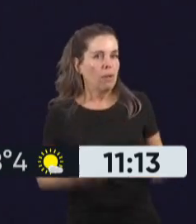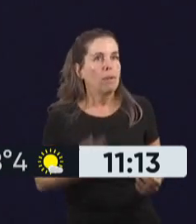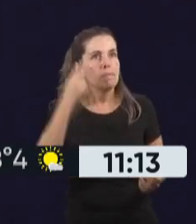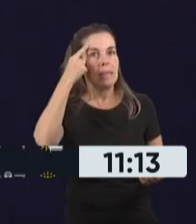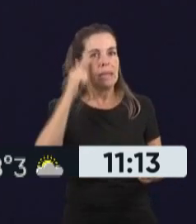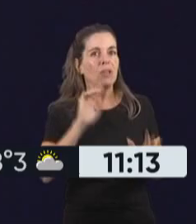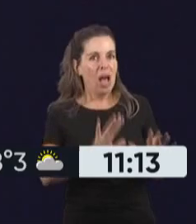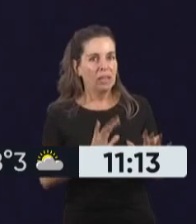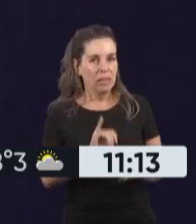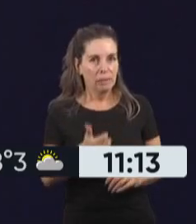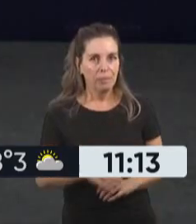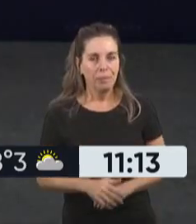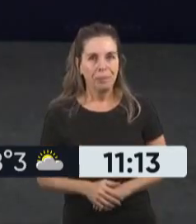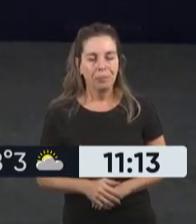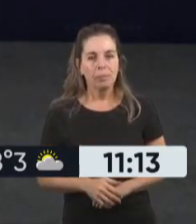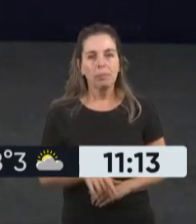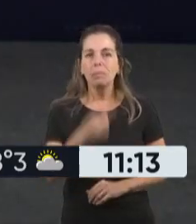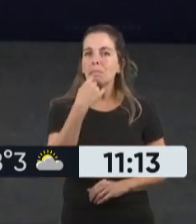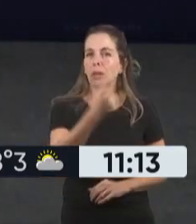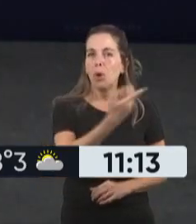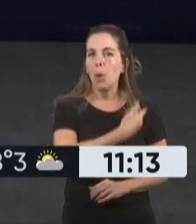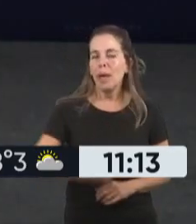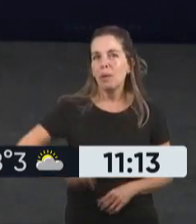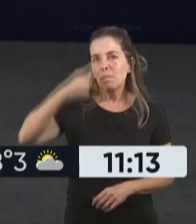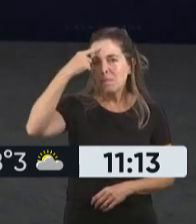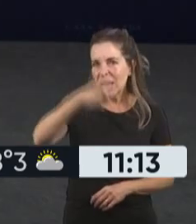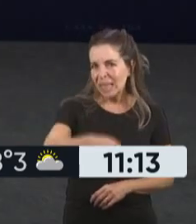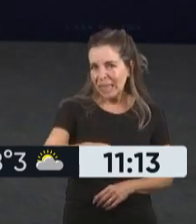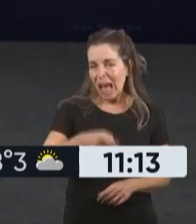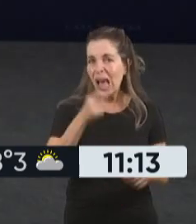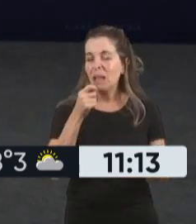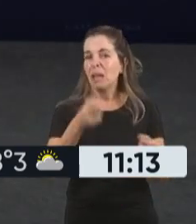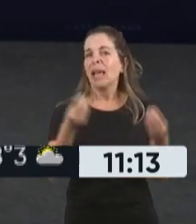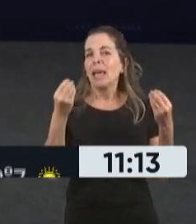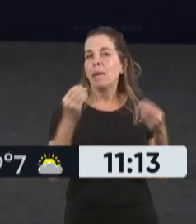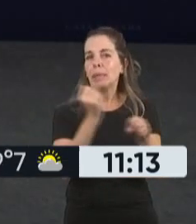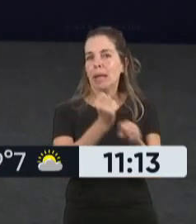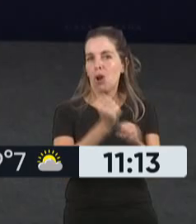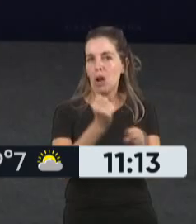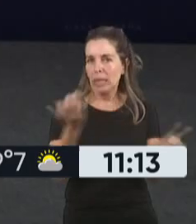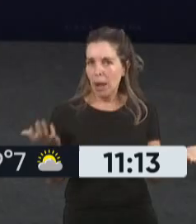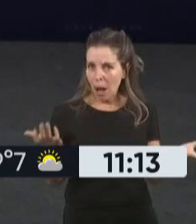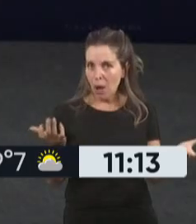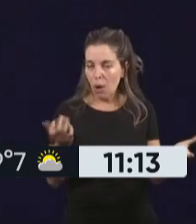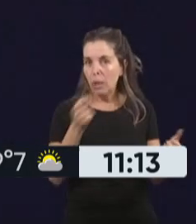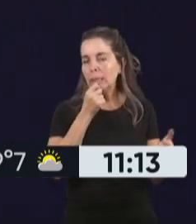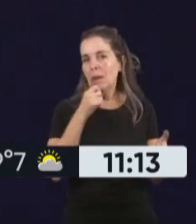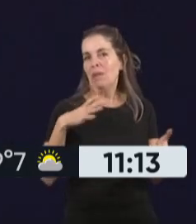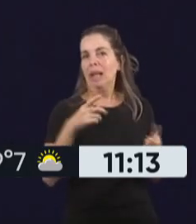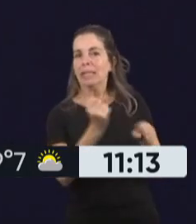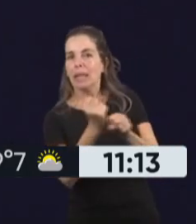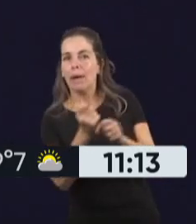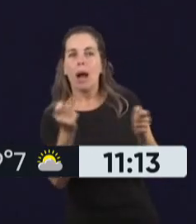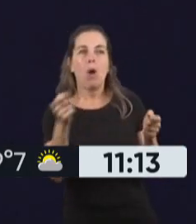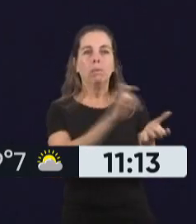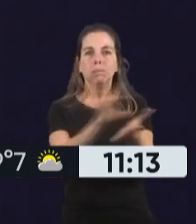ocurra. ¿El gobierno cree que no va a subir el desempleo en el segundo semestre? El gobierno cree que